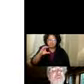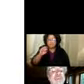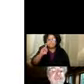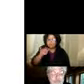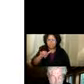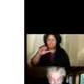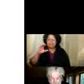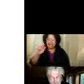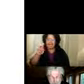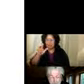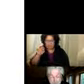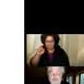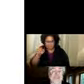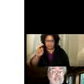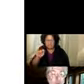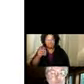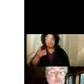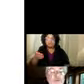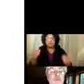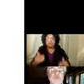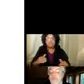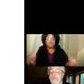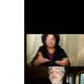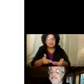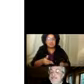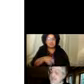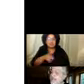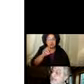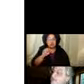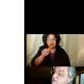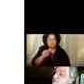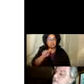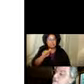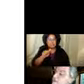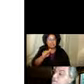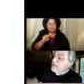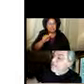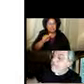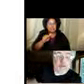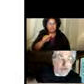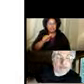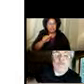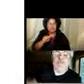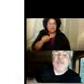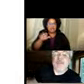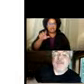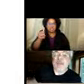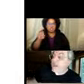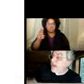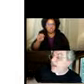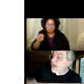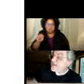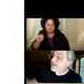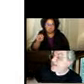A gusto que estén aquí. A seguir me gustaría introducir a Rosa Vizcaíno, Don